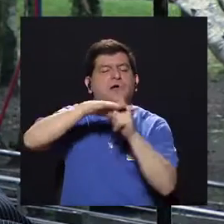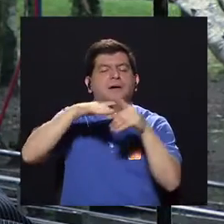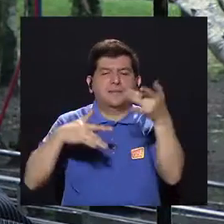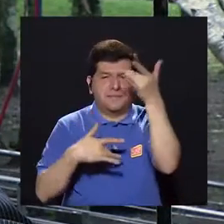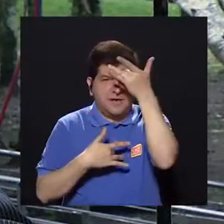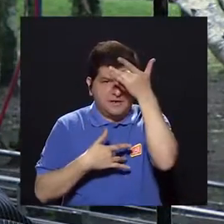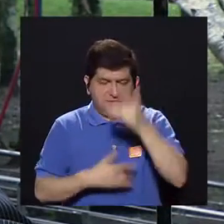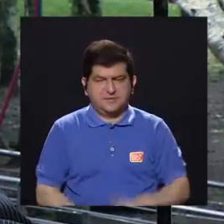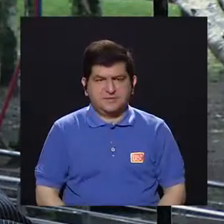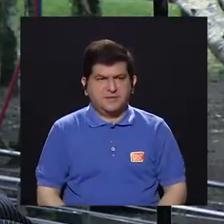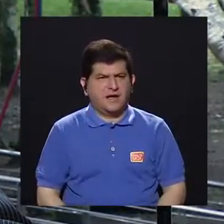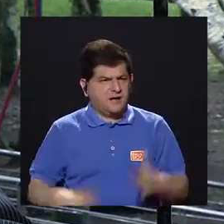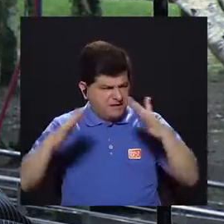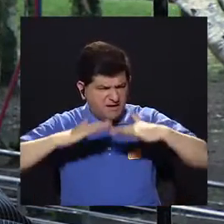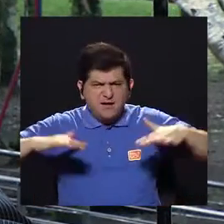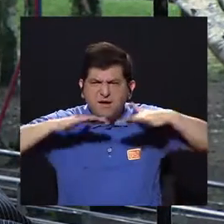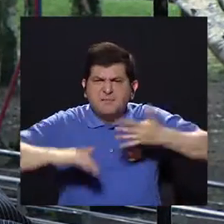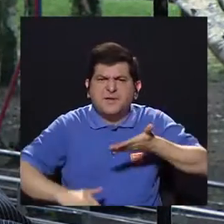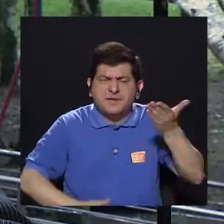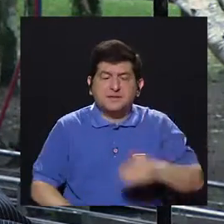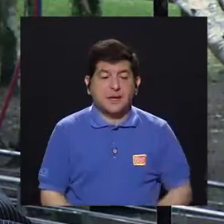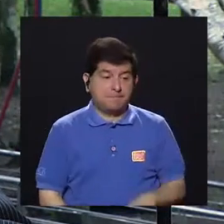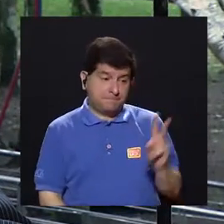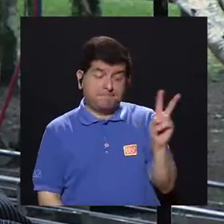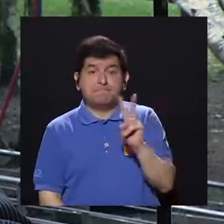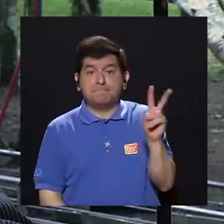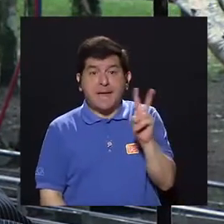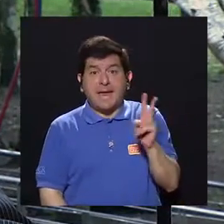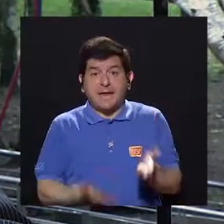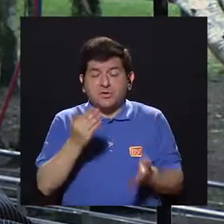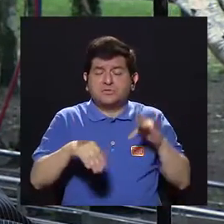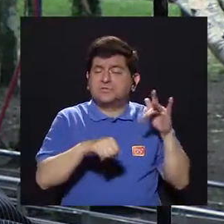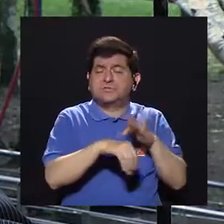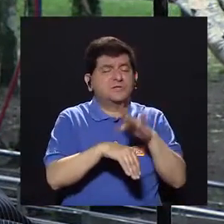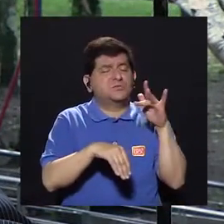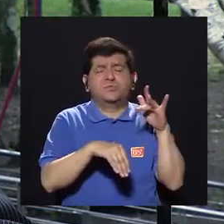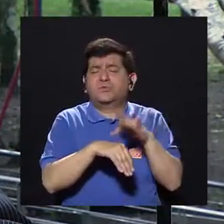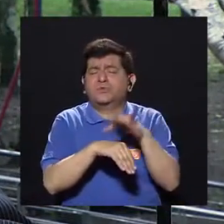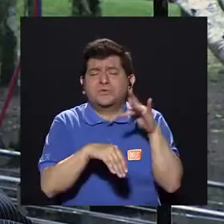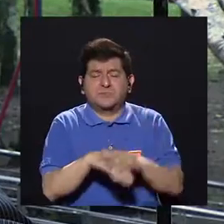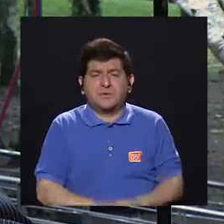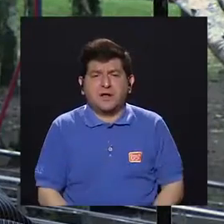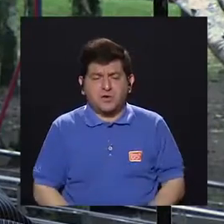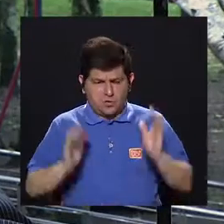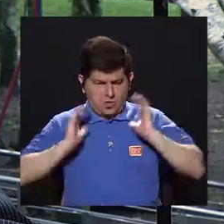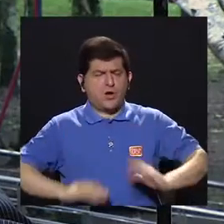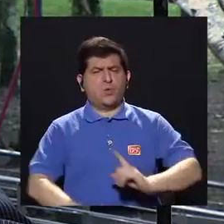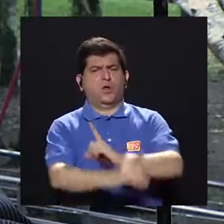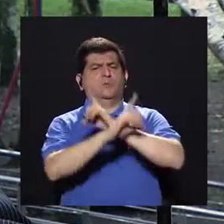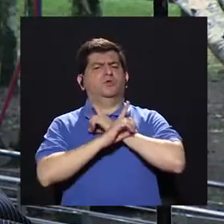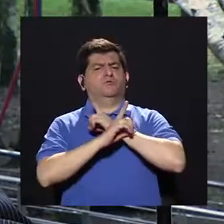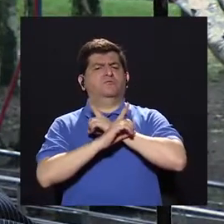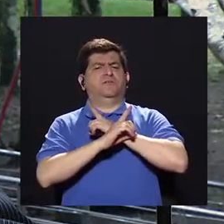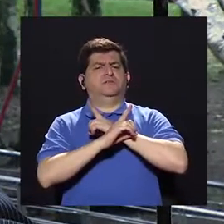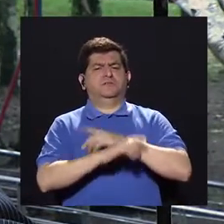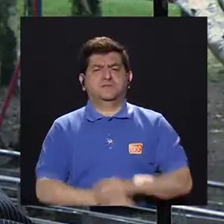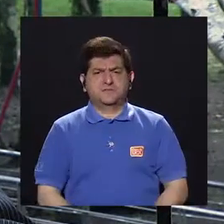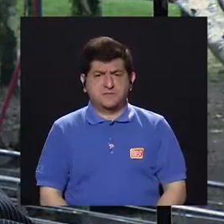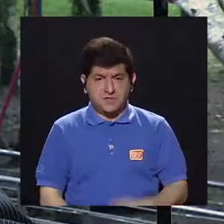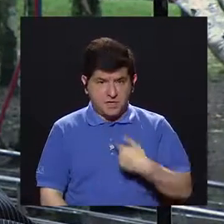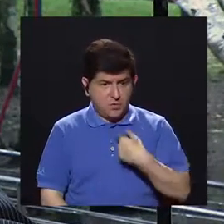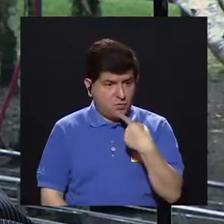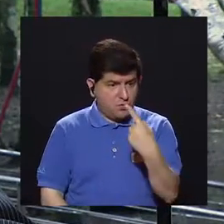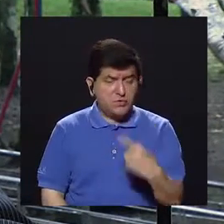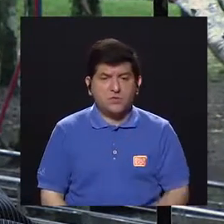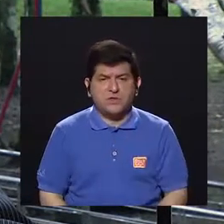enfermedad. Dentro de las causas ambientales se supone que un virus que entra a muy temprana edad, el organismo se defiende, hace